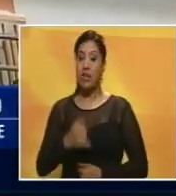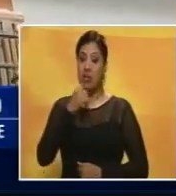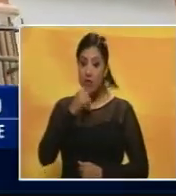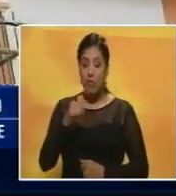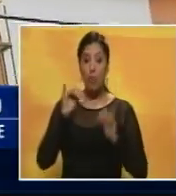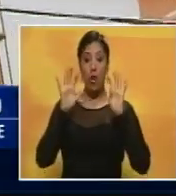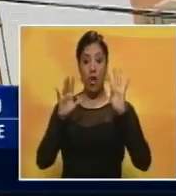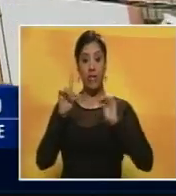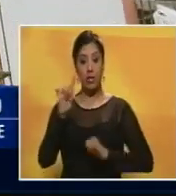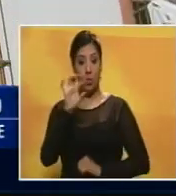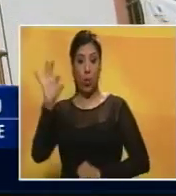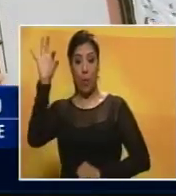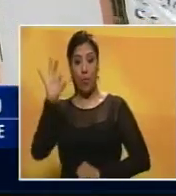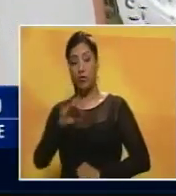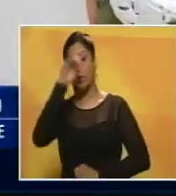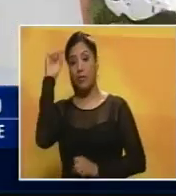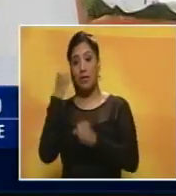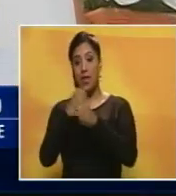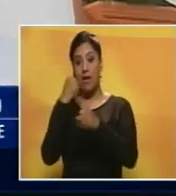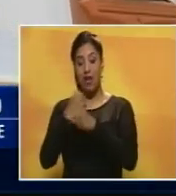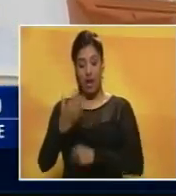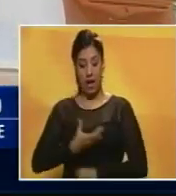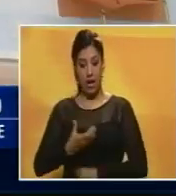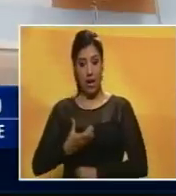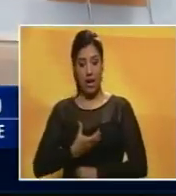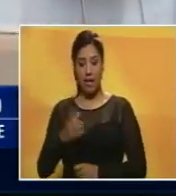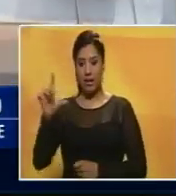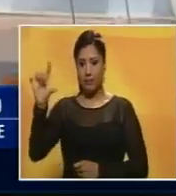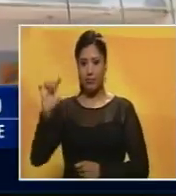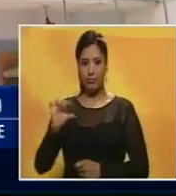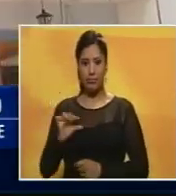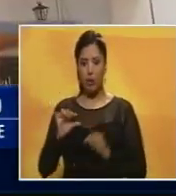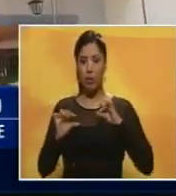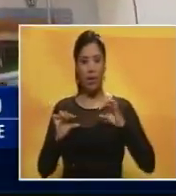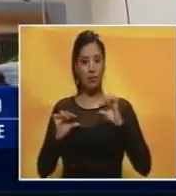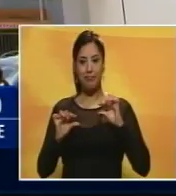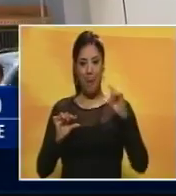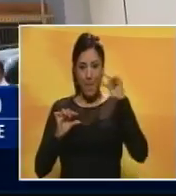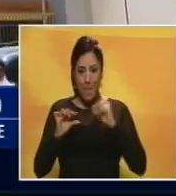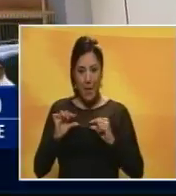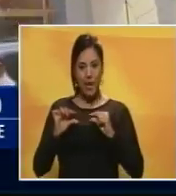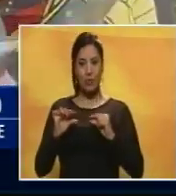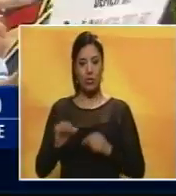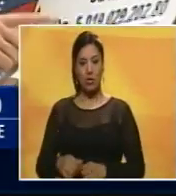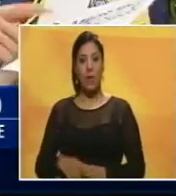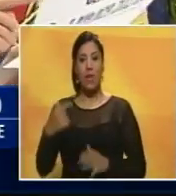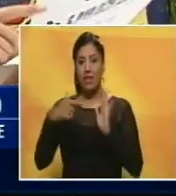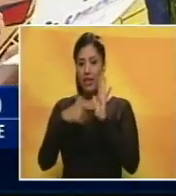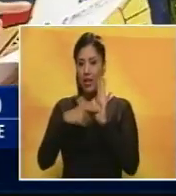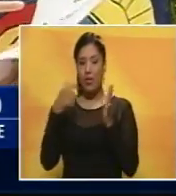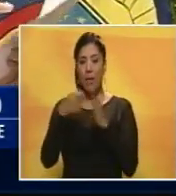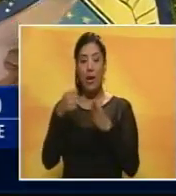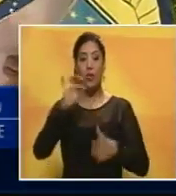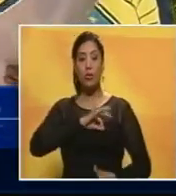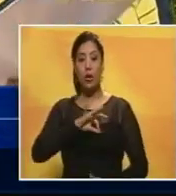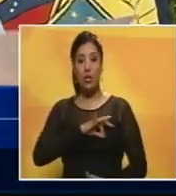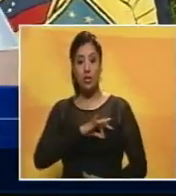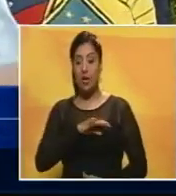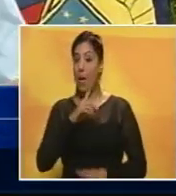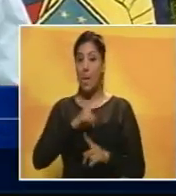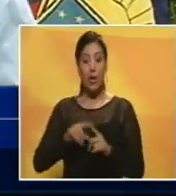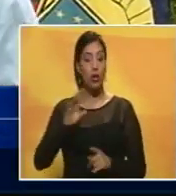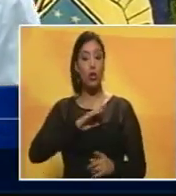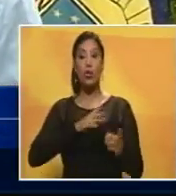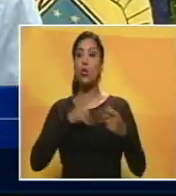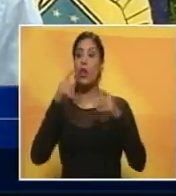que el 91% de los empleados de la alcaldía ganan menos del salario mínimo. Esta deuda es solo para pagar salario, pero